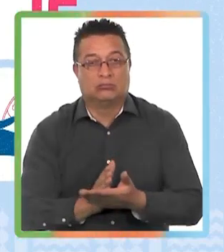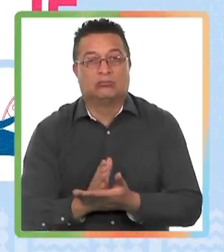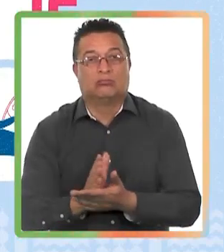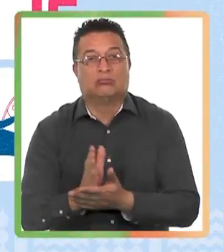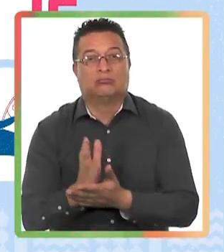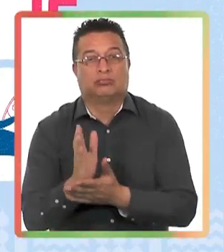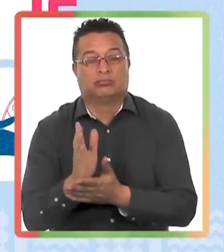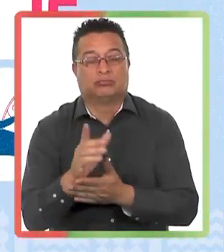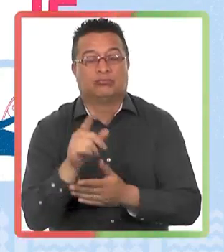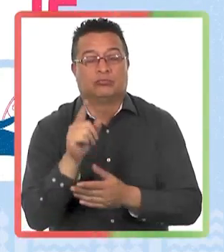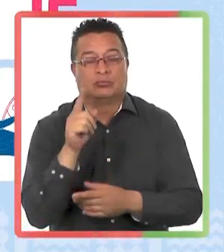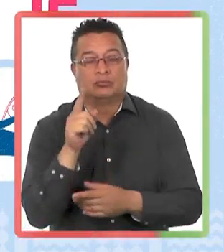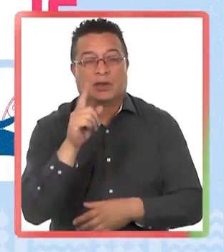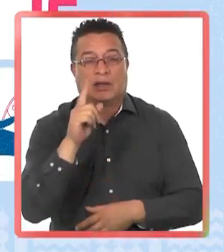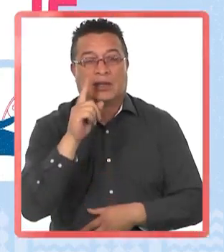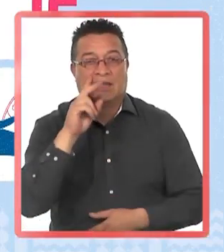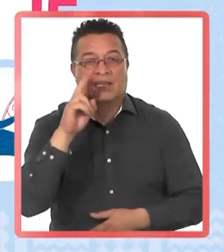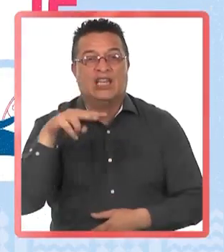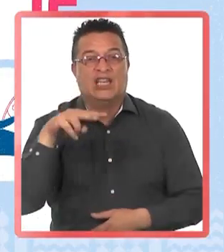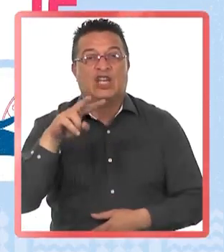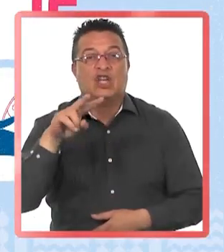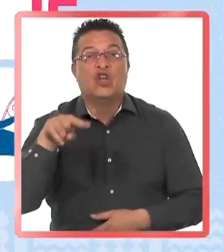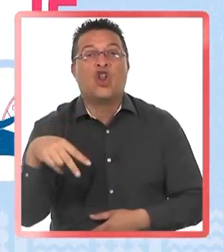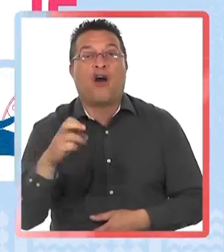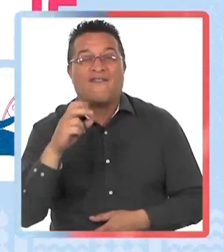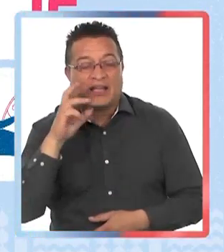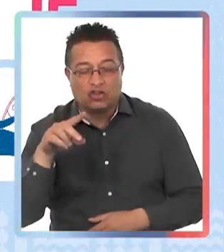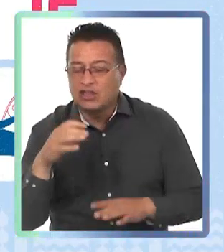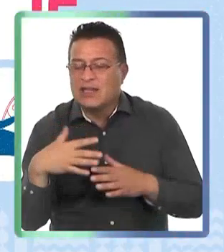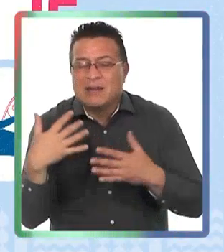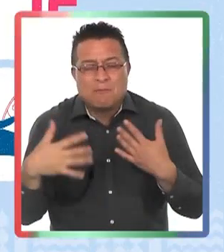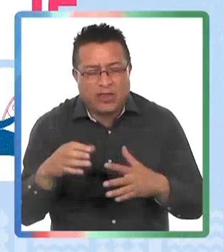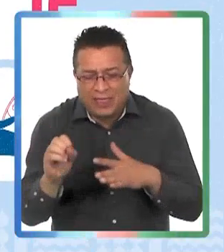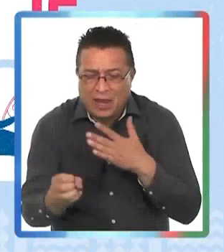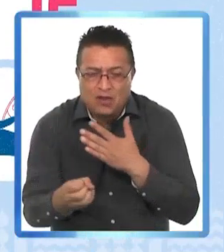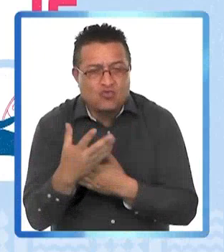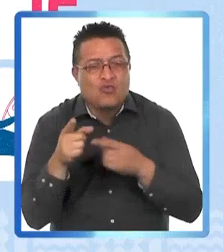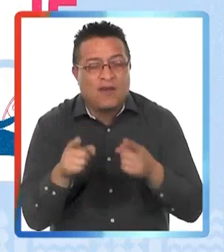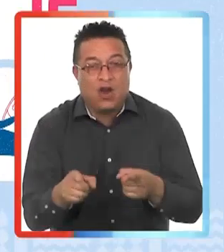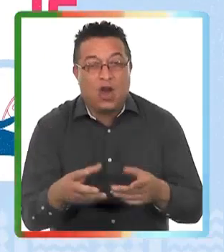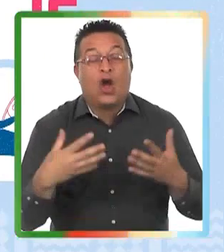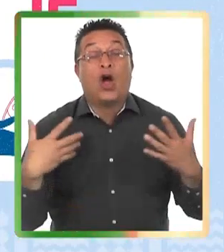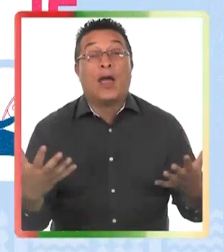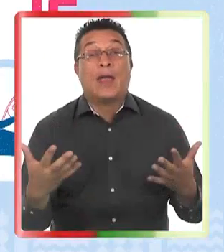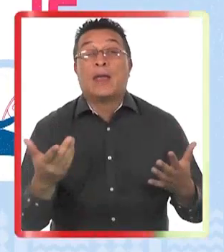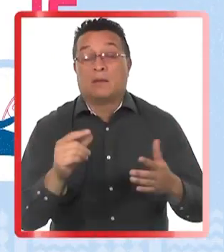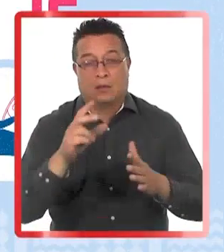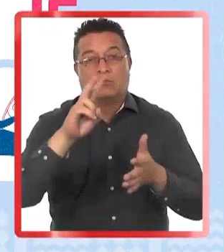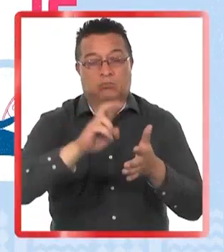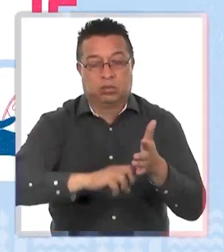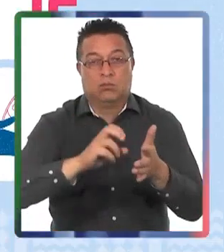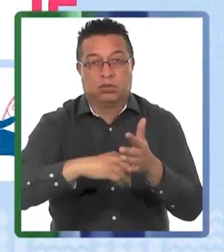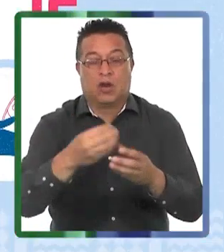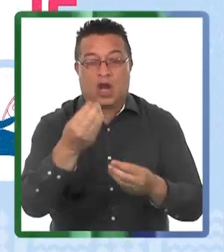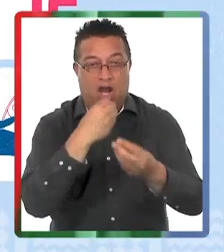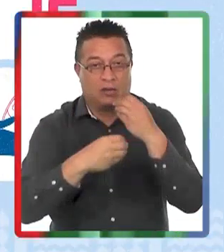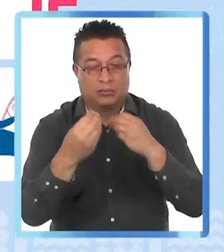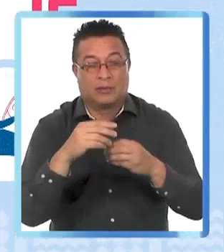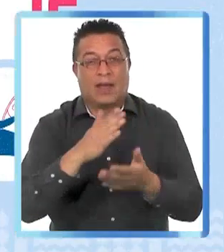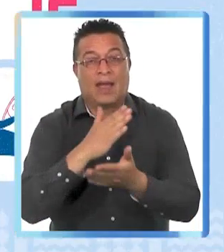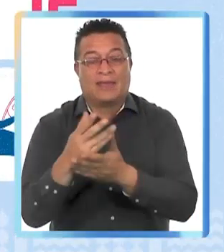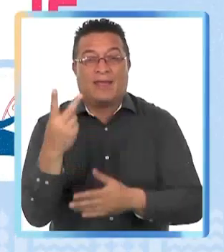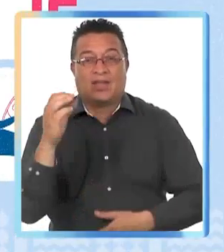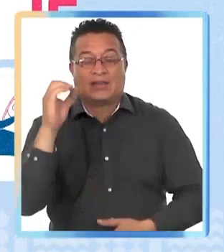de mayo, Scarlett, va a empezar a regir una innovación muy interesante, que se va a poder hacer un descuento en la compra de los alimentos de hasta